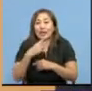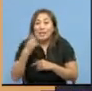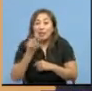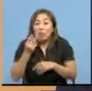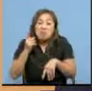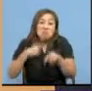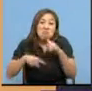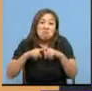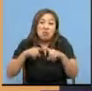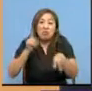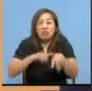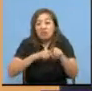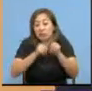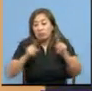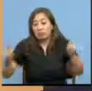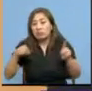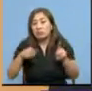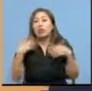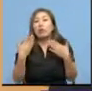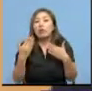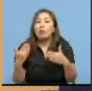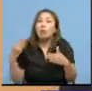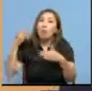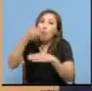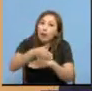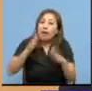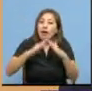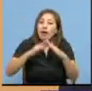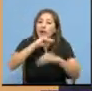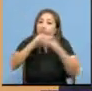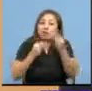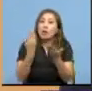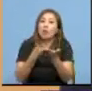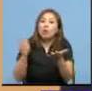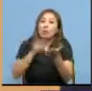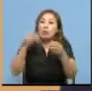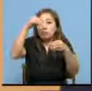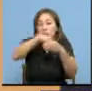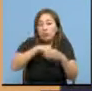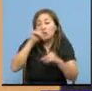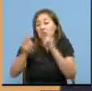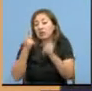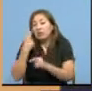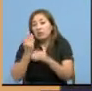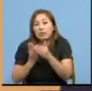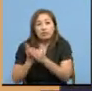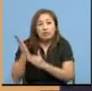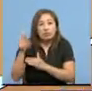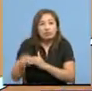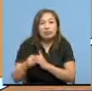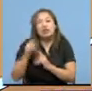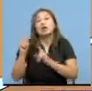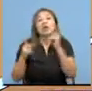temporales que van que a veces se pueden recuperar que vuelven a la casa que hoy vengo a la familia y hay veces que no estamos hablando de que nosotros